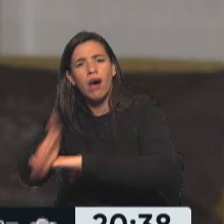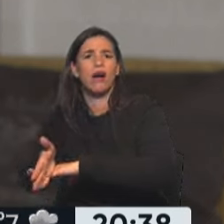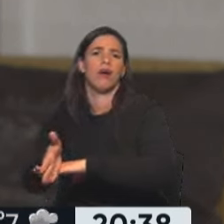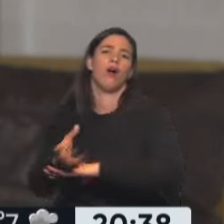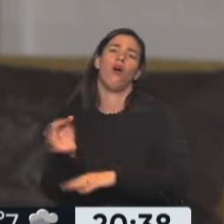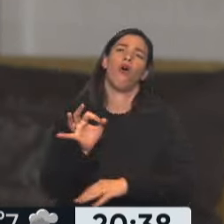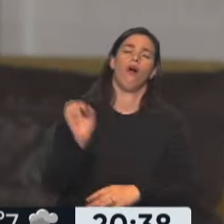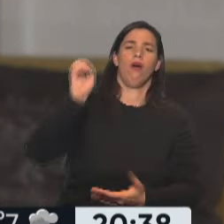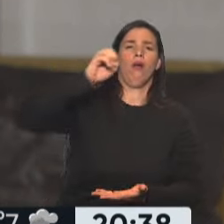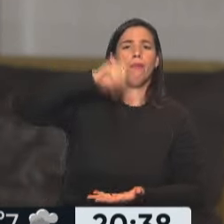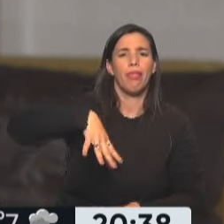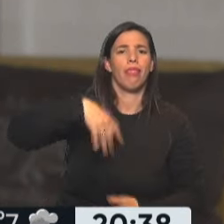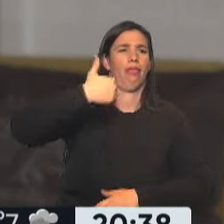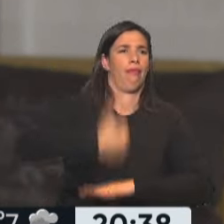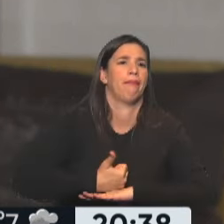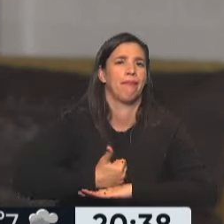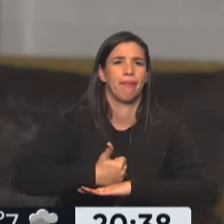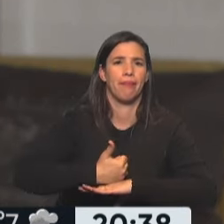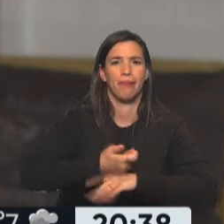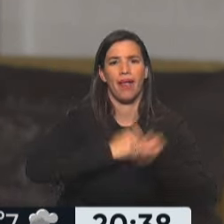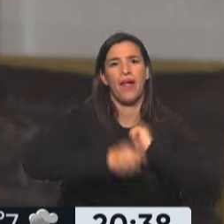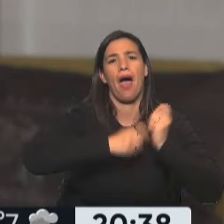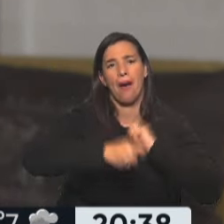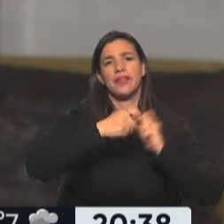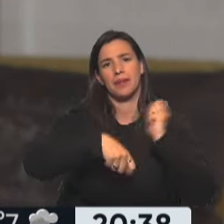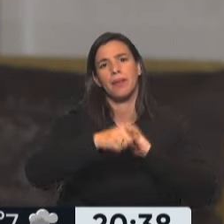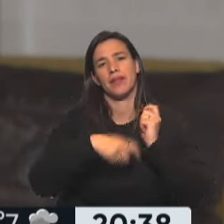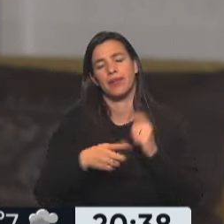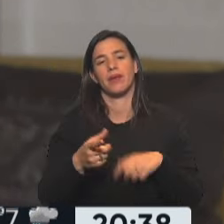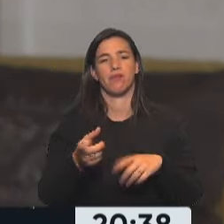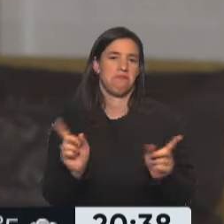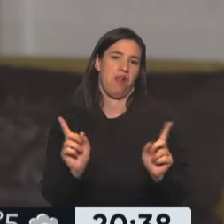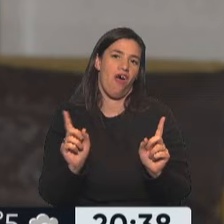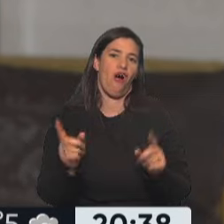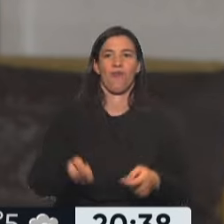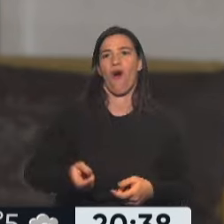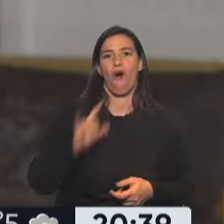estar presencialmente para hacer algunos trámites y que yo lo pueda usar desde la